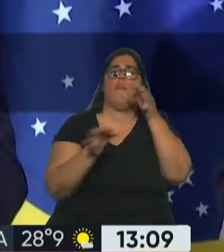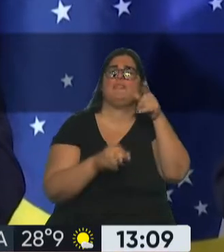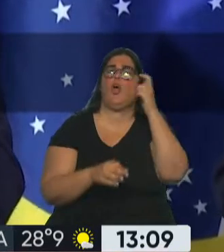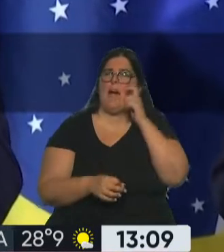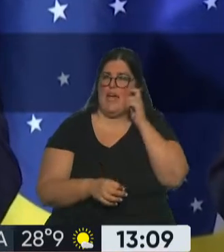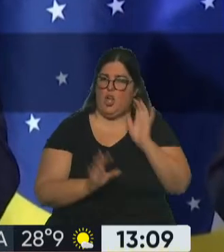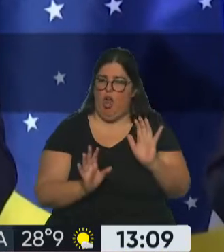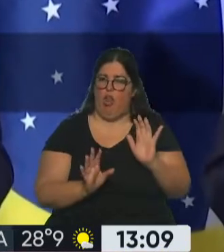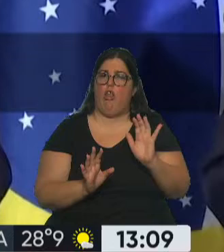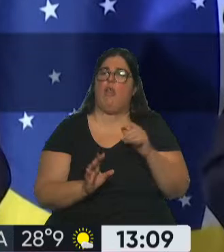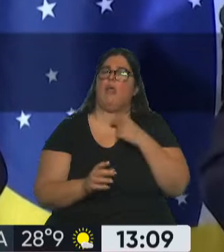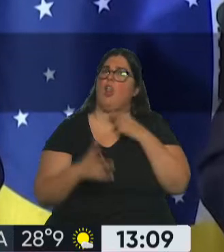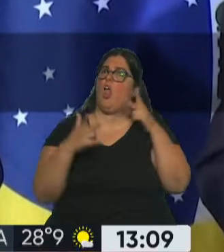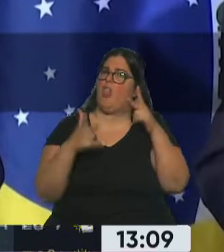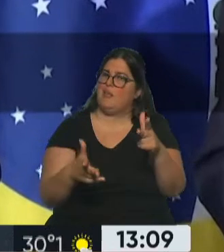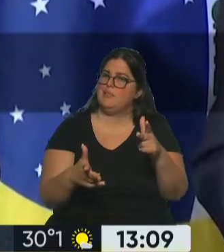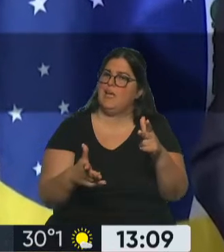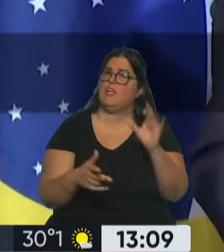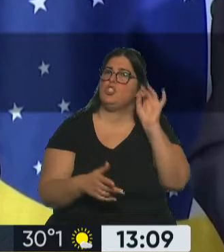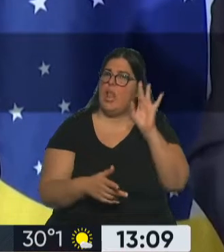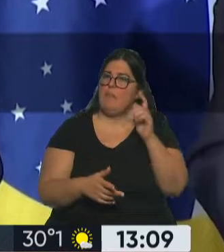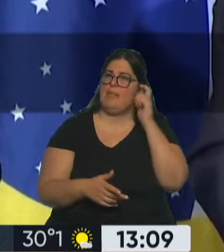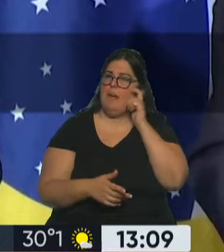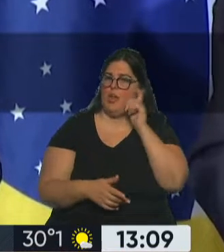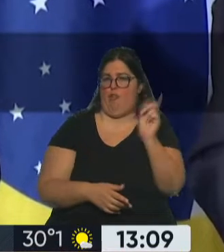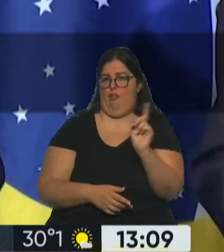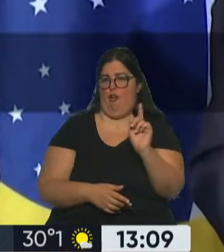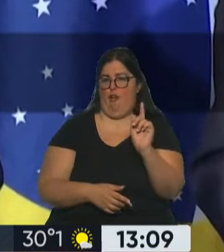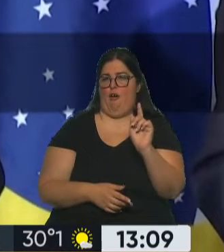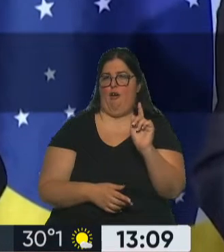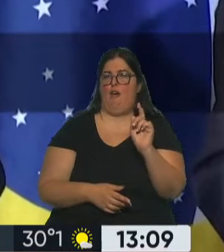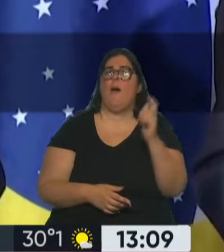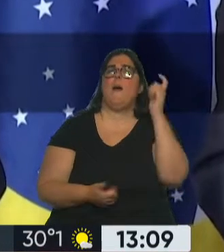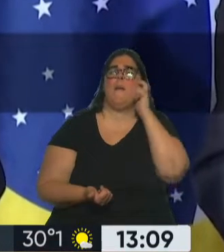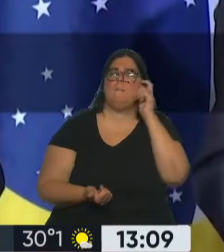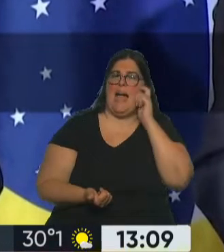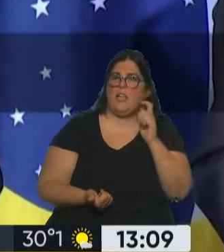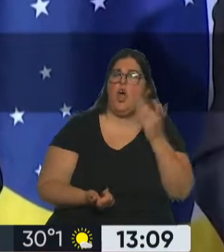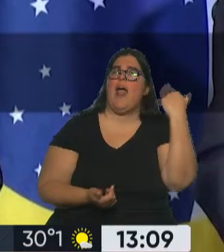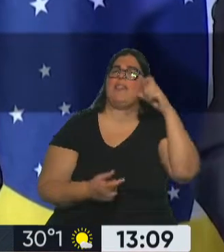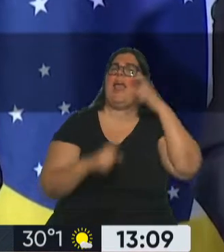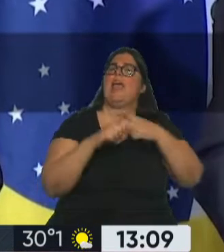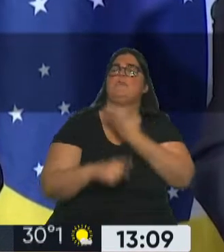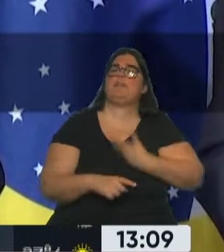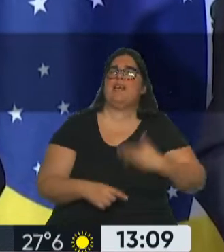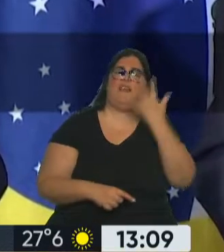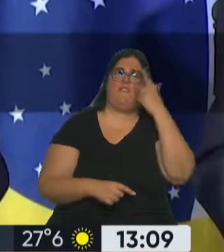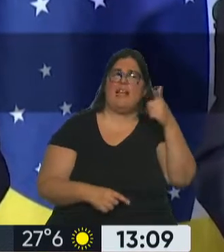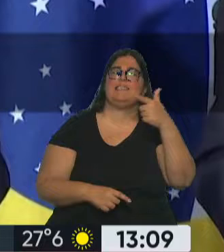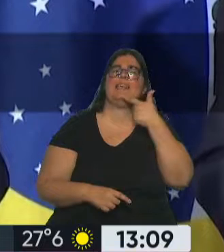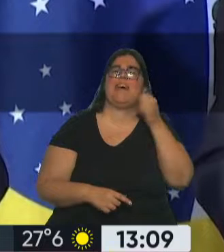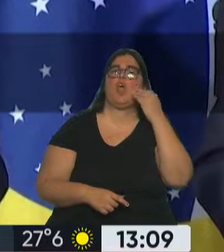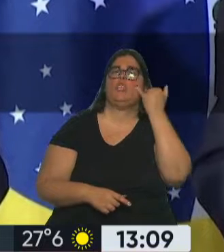só alertar que não é apenas o Macron. Foi o Macron, foi o Sarkozy,